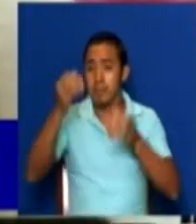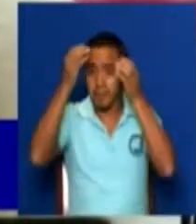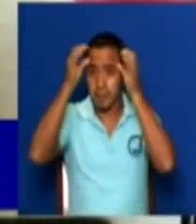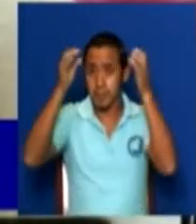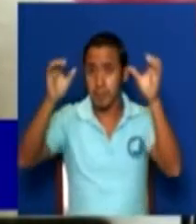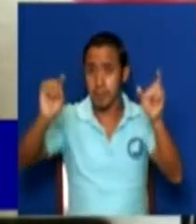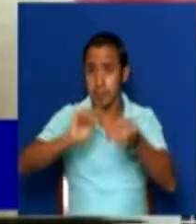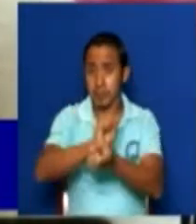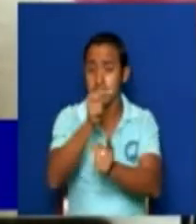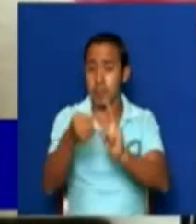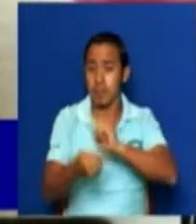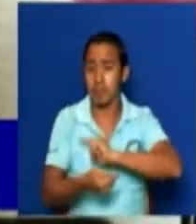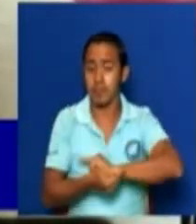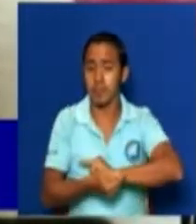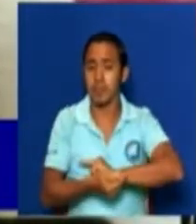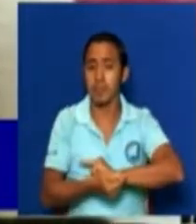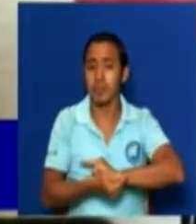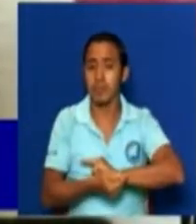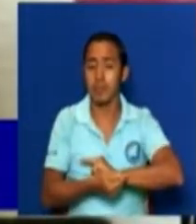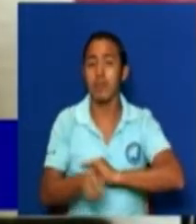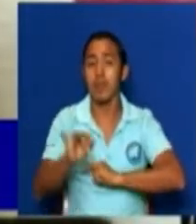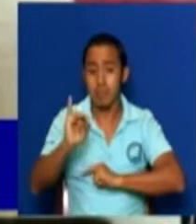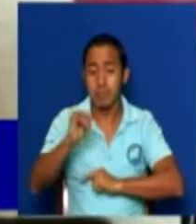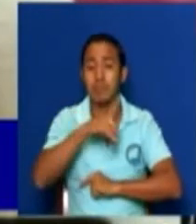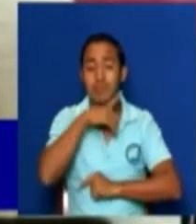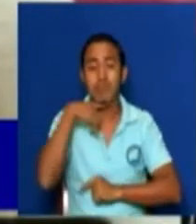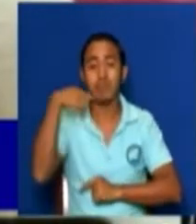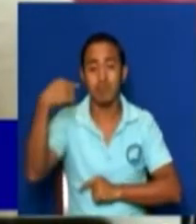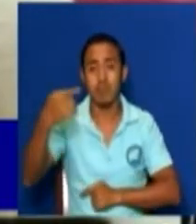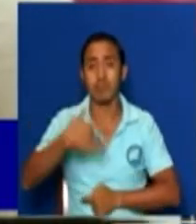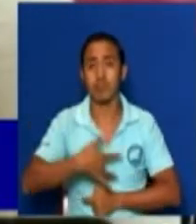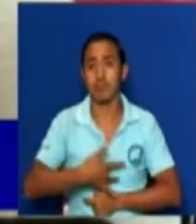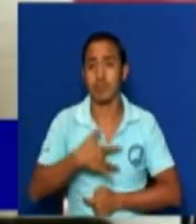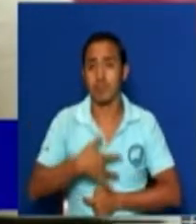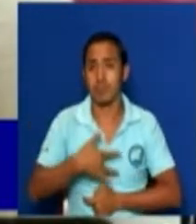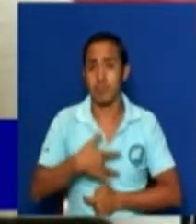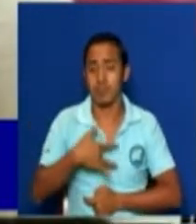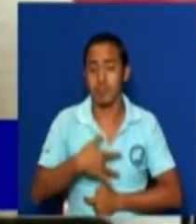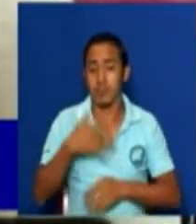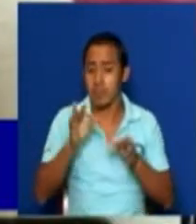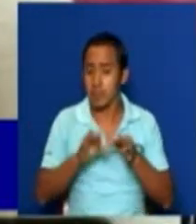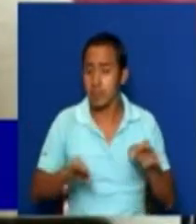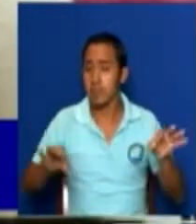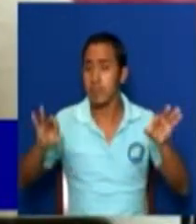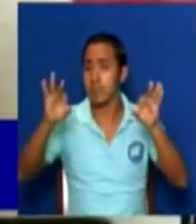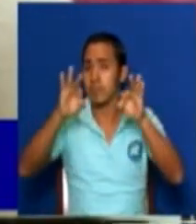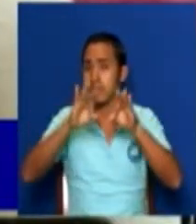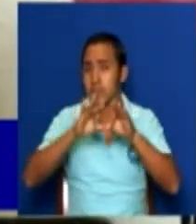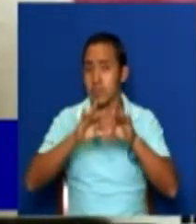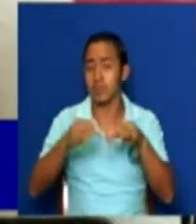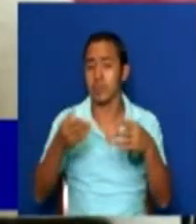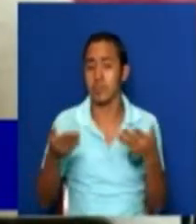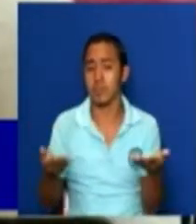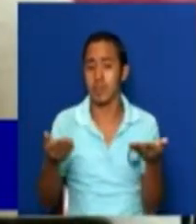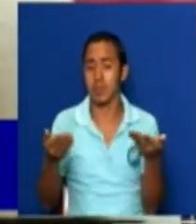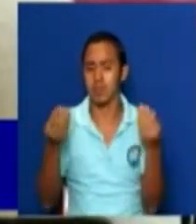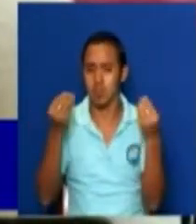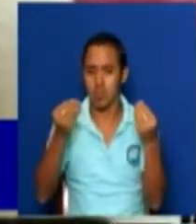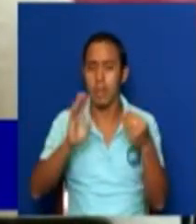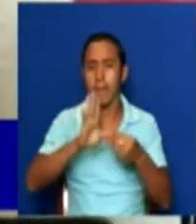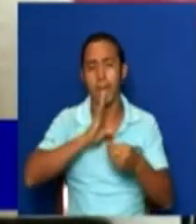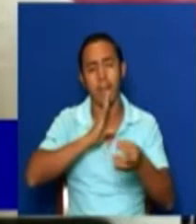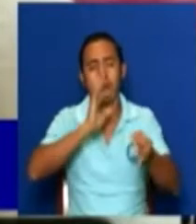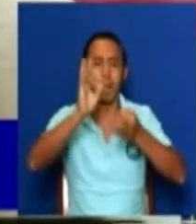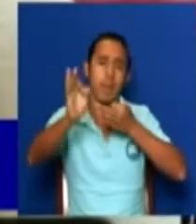Los cambios culturales efectivamente son necesarios, son trascendentales. Inclusive en muchos discursos yo he